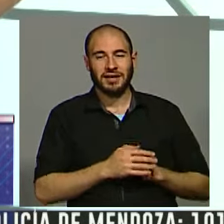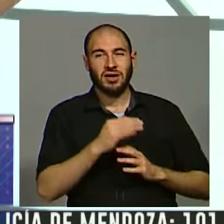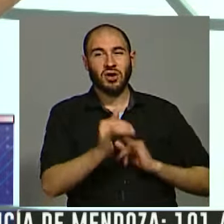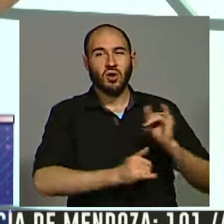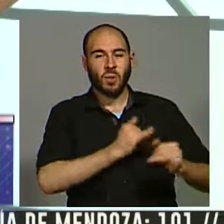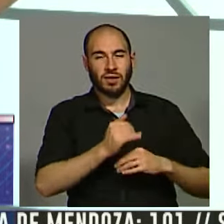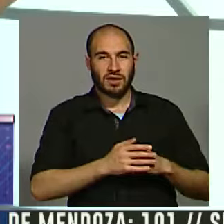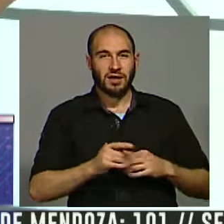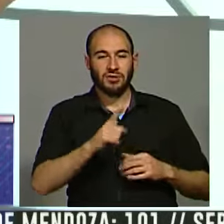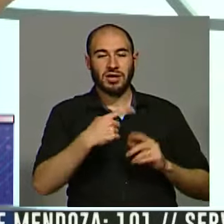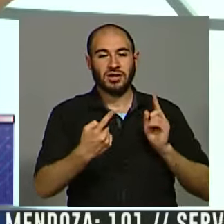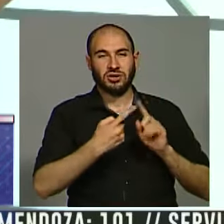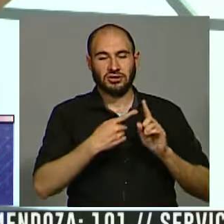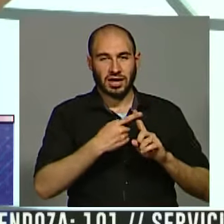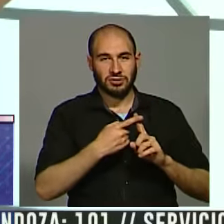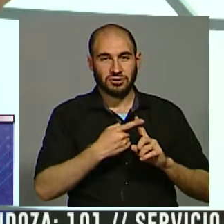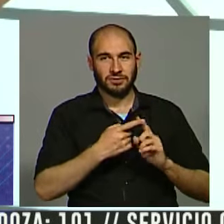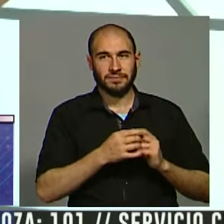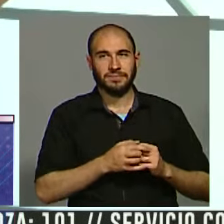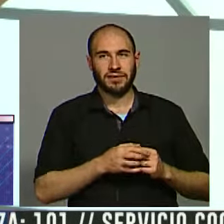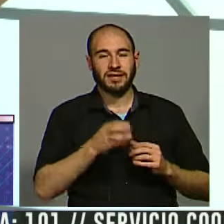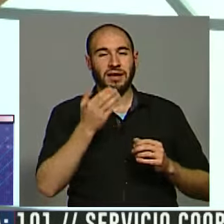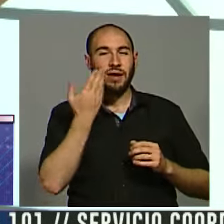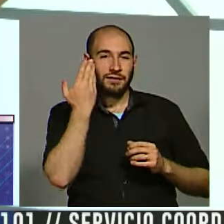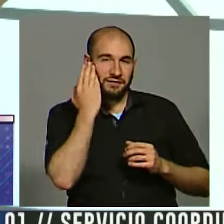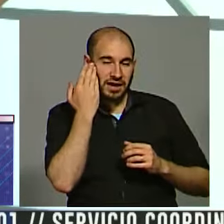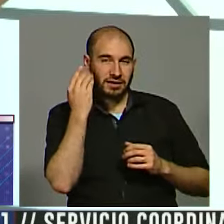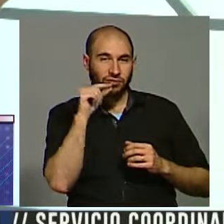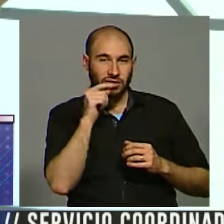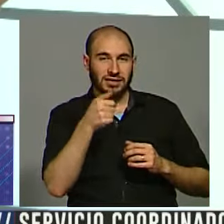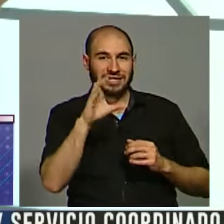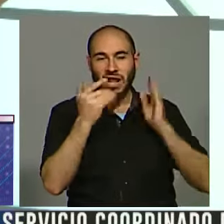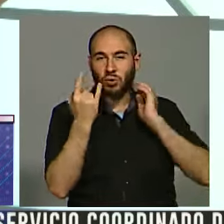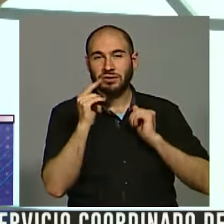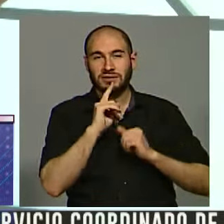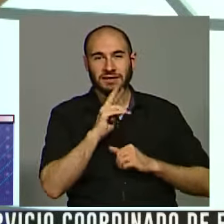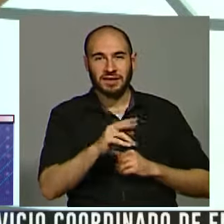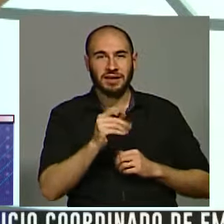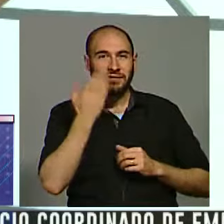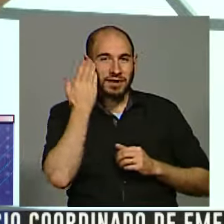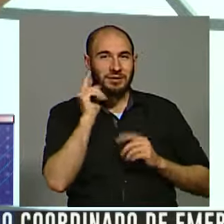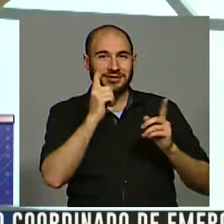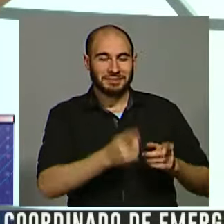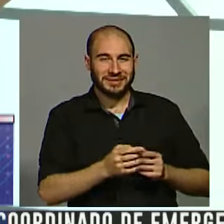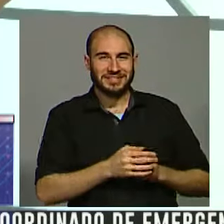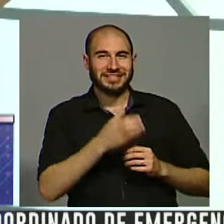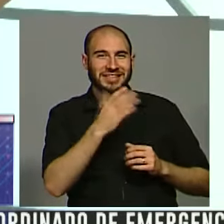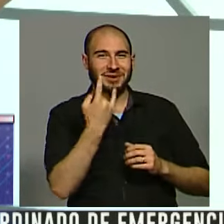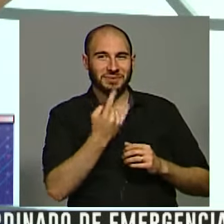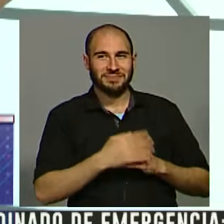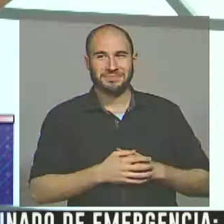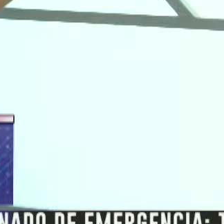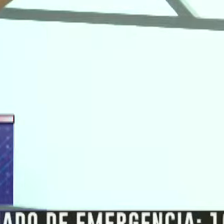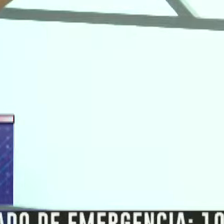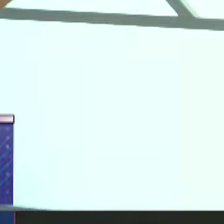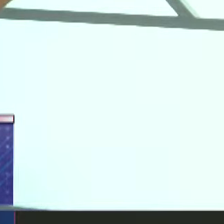recordamos que pueden contactarse con nosotros a través de las redes sociales. En Twitter, Señal UTV, y en Facebook también nos encuentran como Señal UTV.